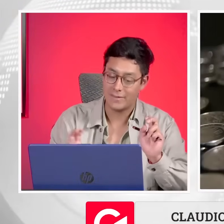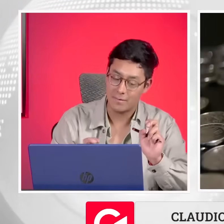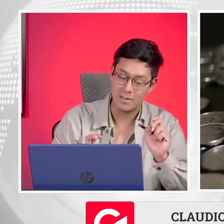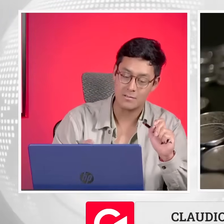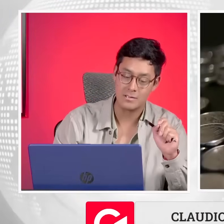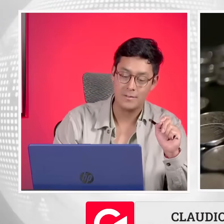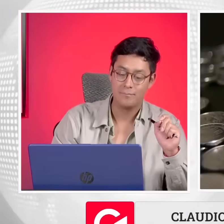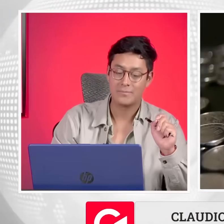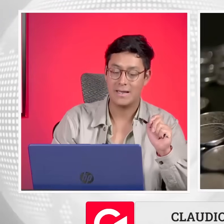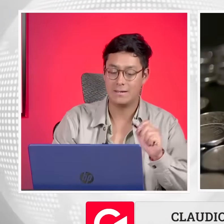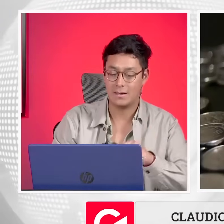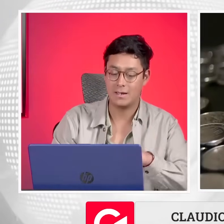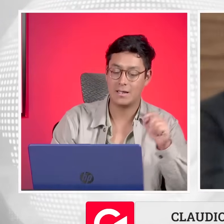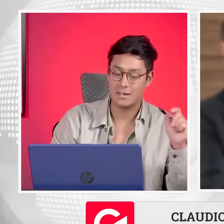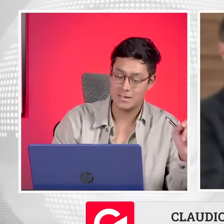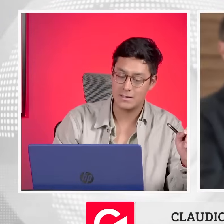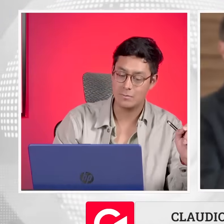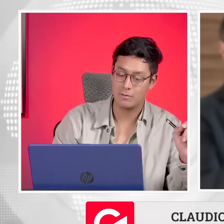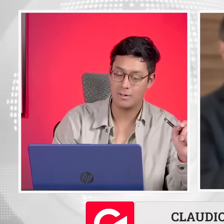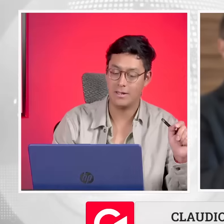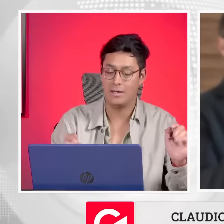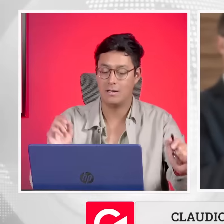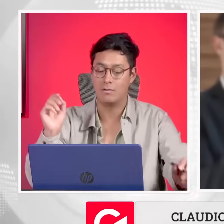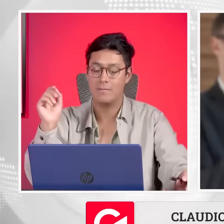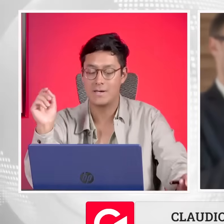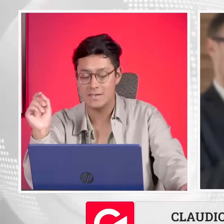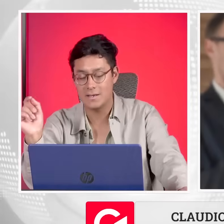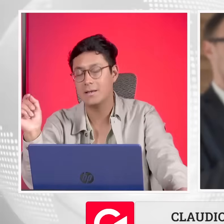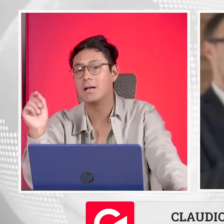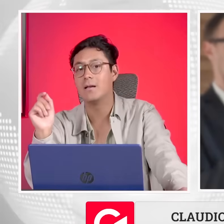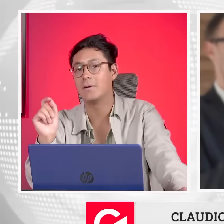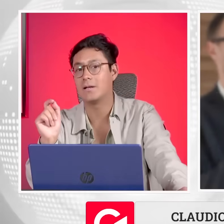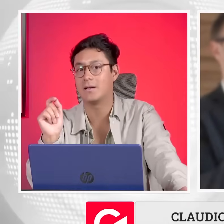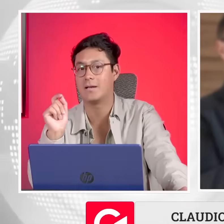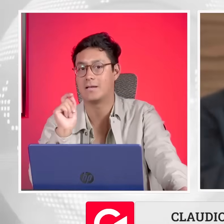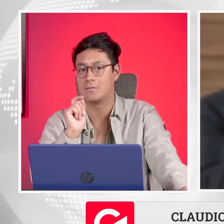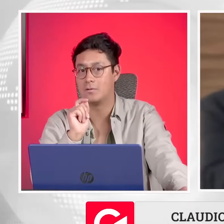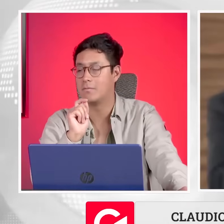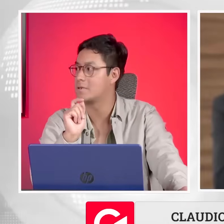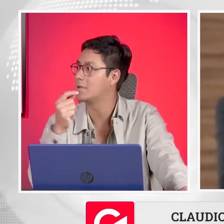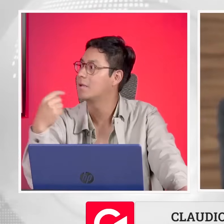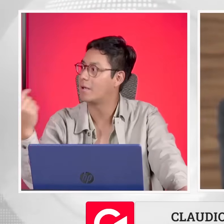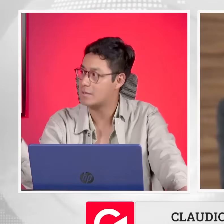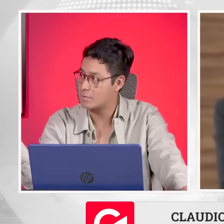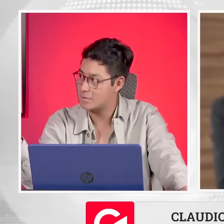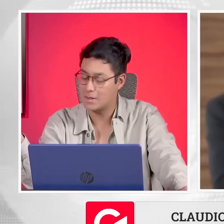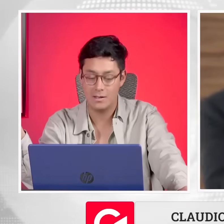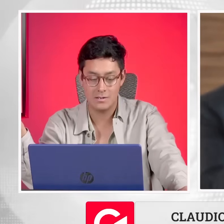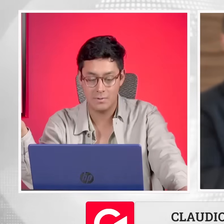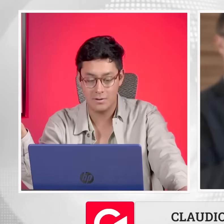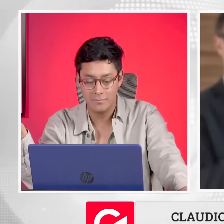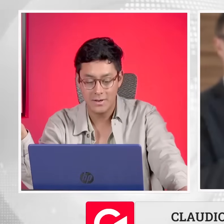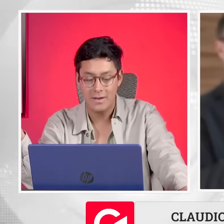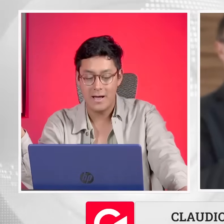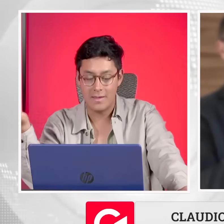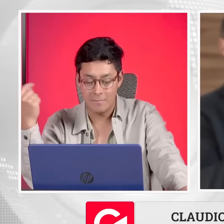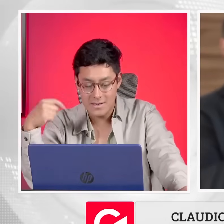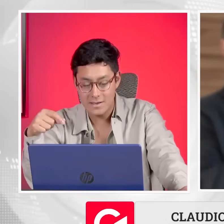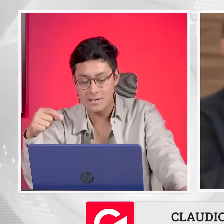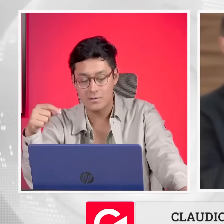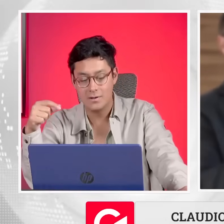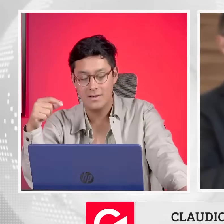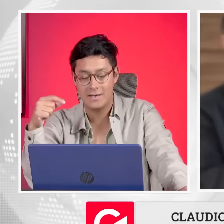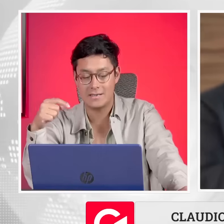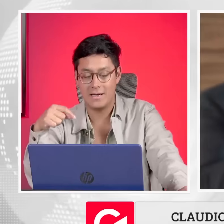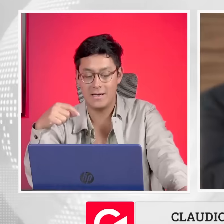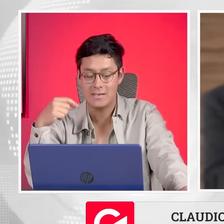supuestamente académicos entre la Atlas Network y la Universidad de la Libertad, que es una universidad que hizo Salinas Pliego. Además